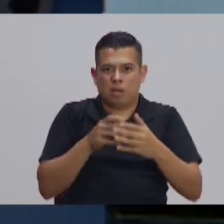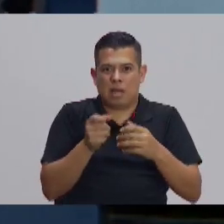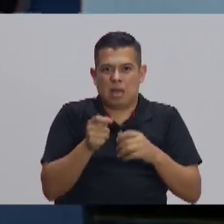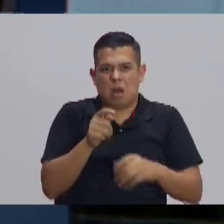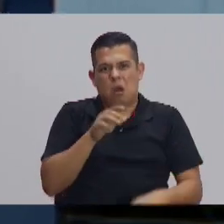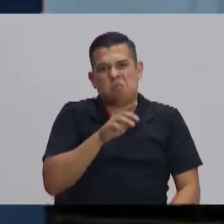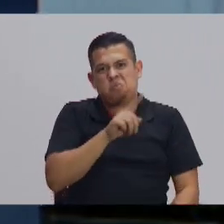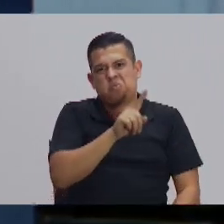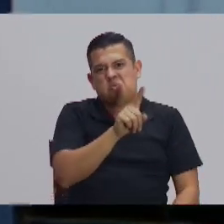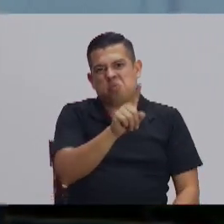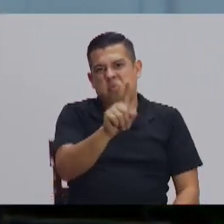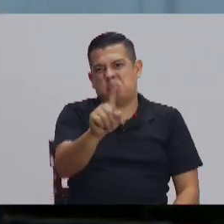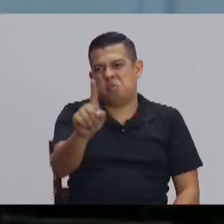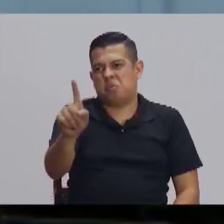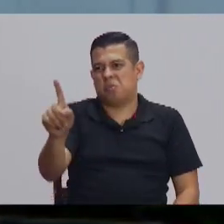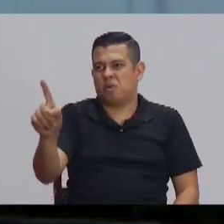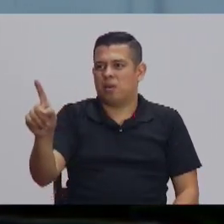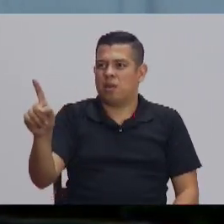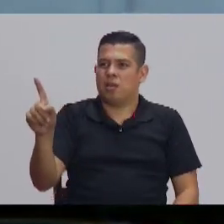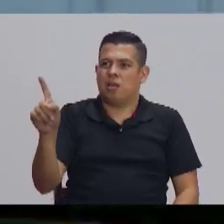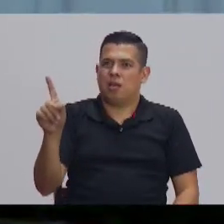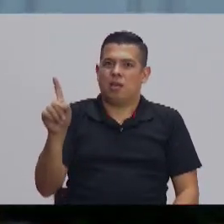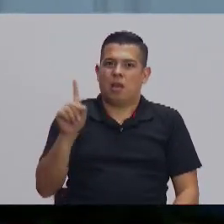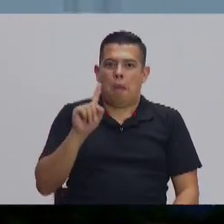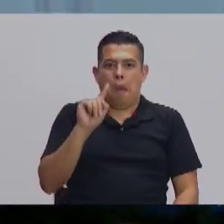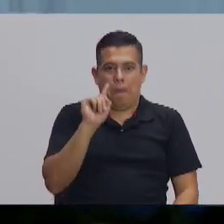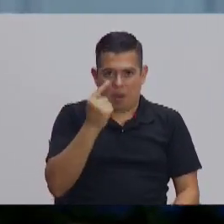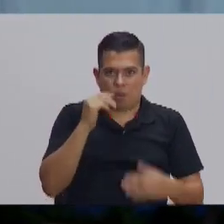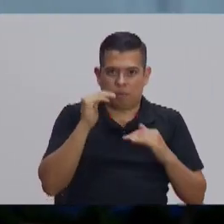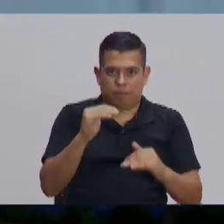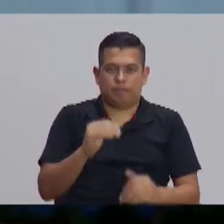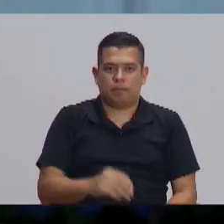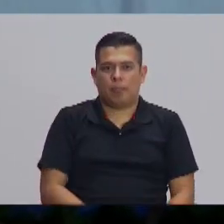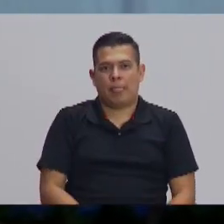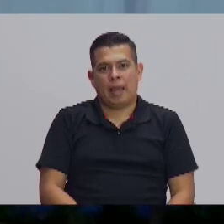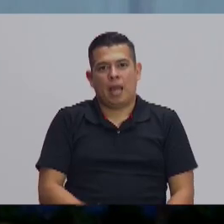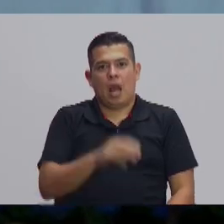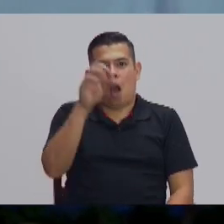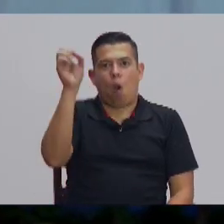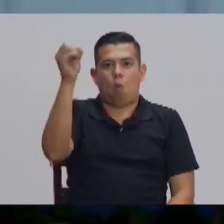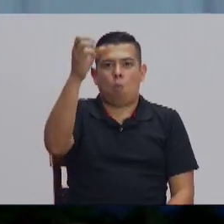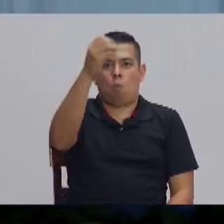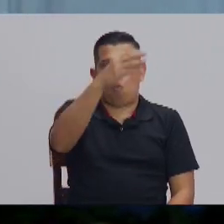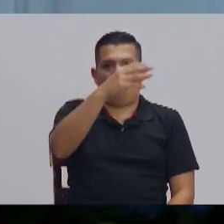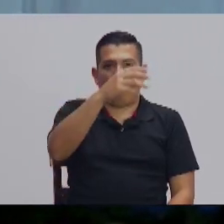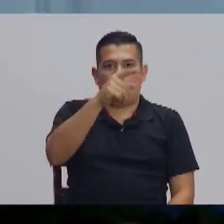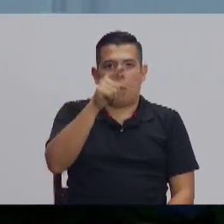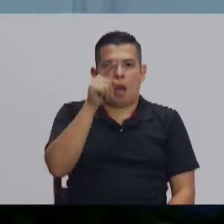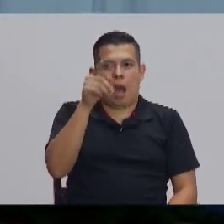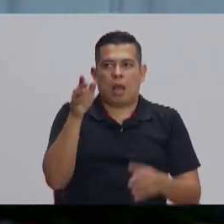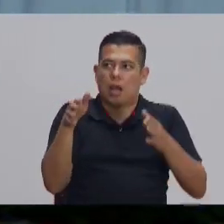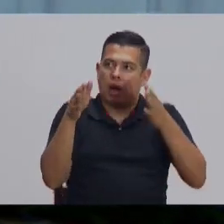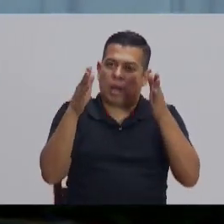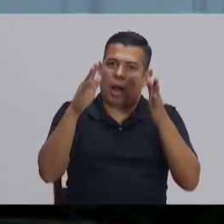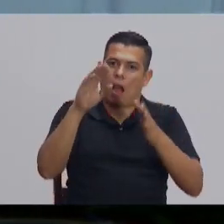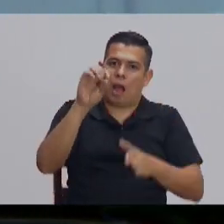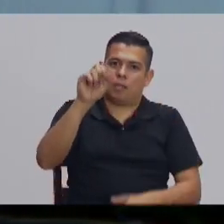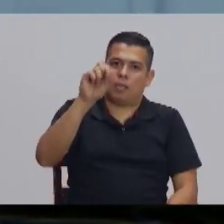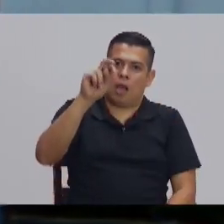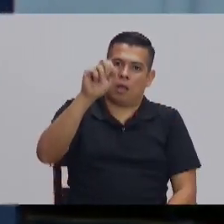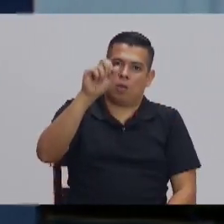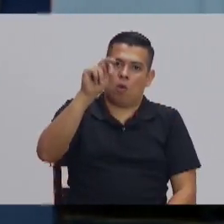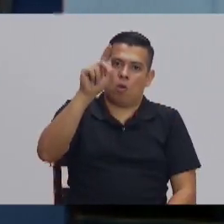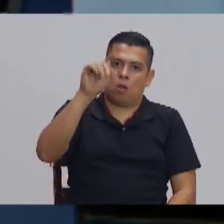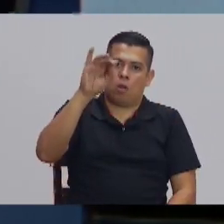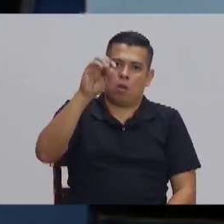vía corta y me fui por la vía larga primer obstáculo en el semáforo entre san antonio abad cuatro de la